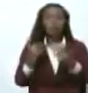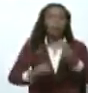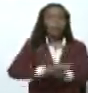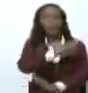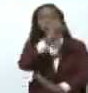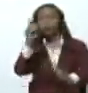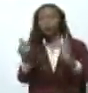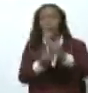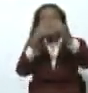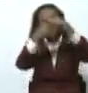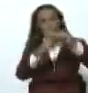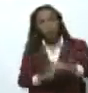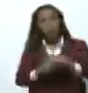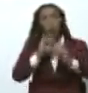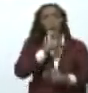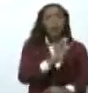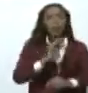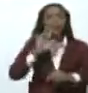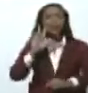porcentaje de